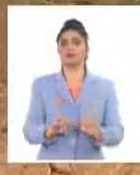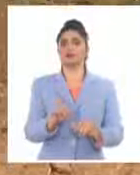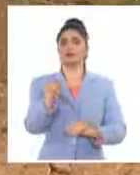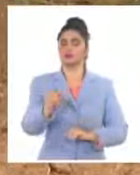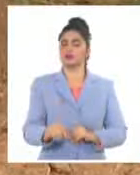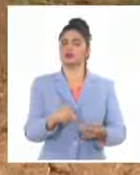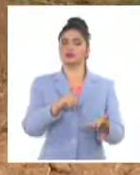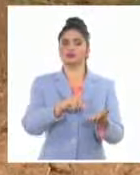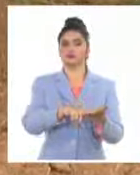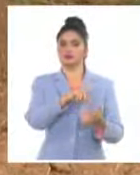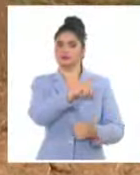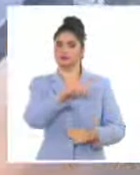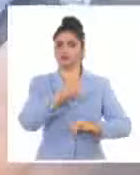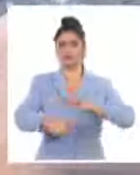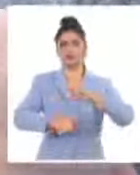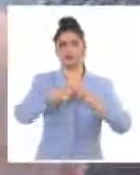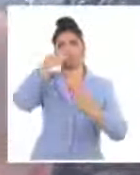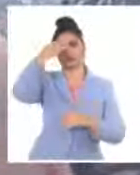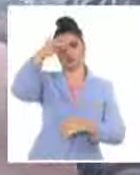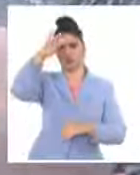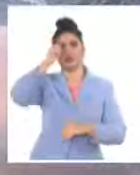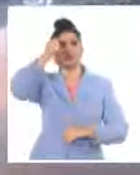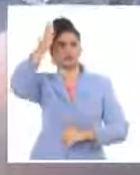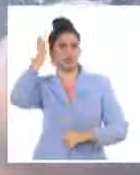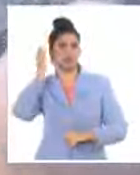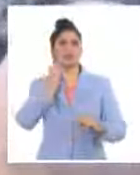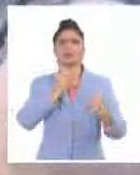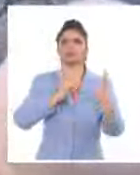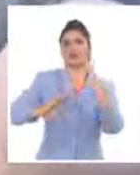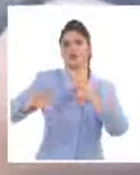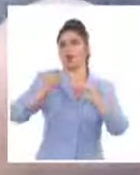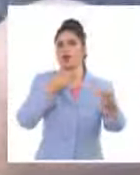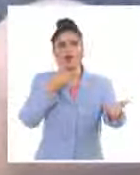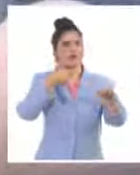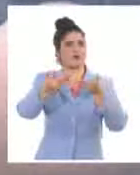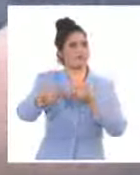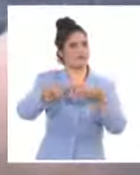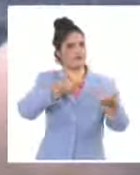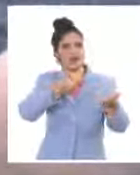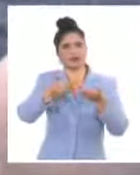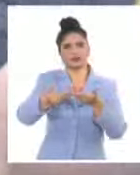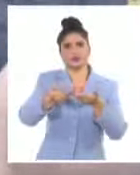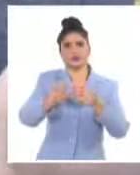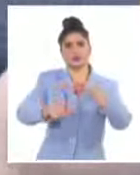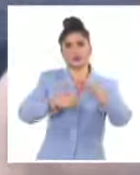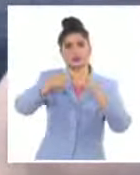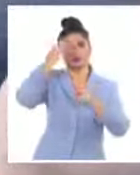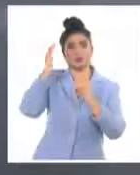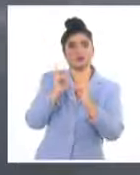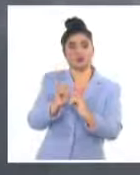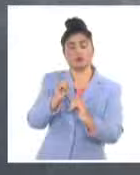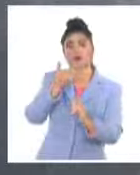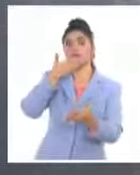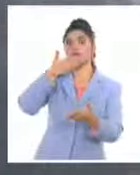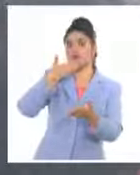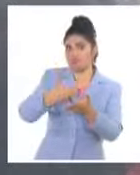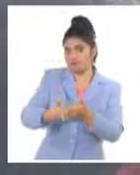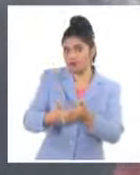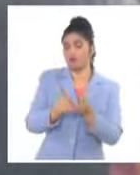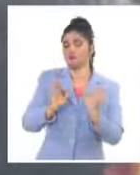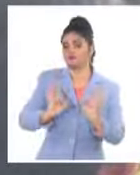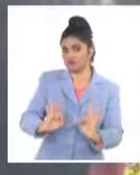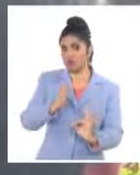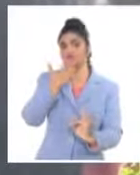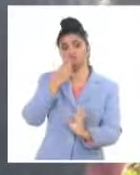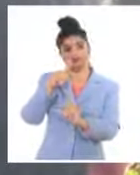y presidente de la República, Miguel Díaz Canel Bermúdez, quien elogió su dedicación al trabajo y lo exhortó